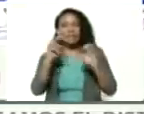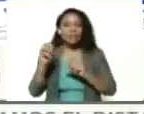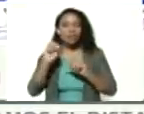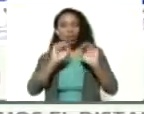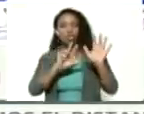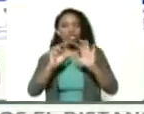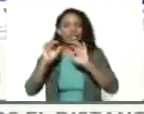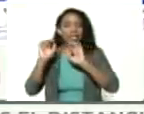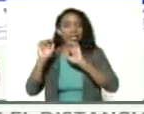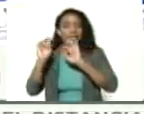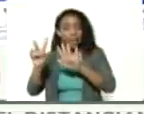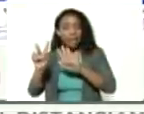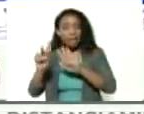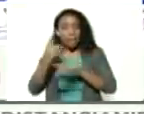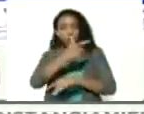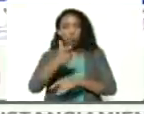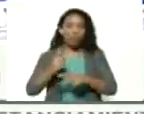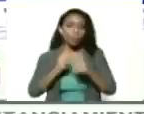14.787 casos.